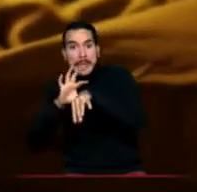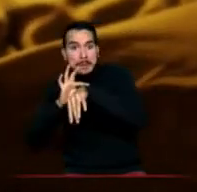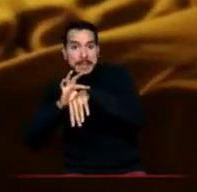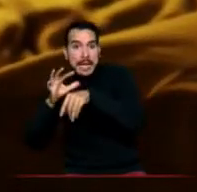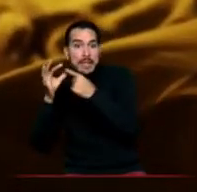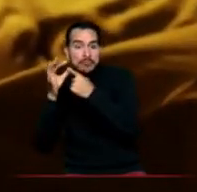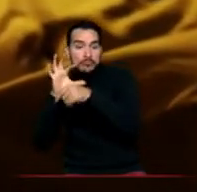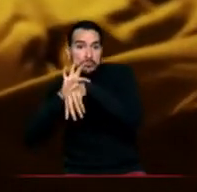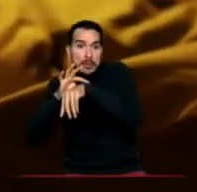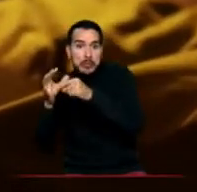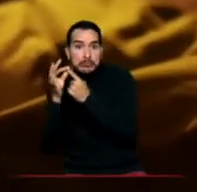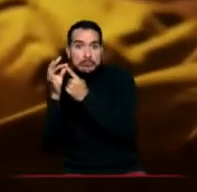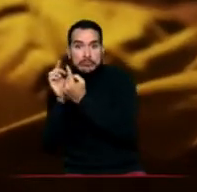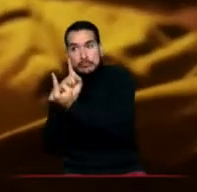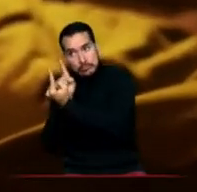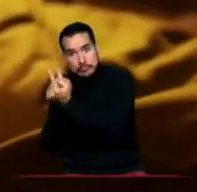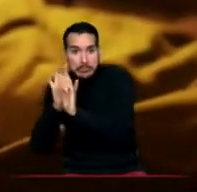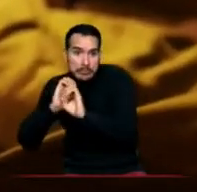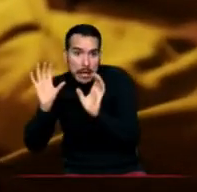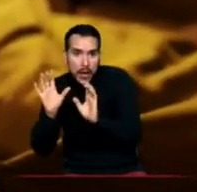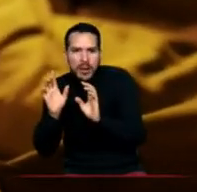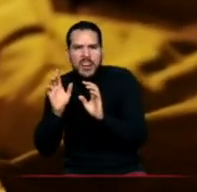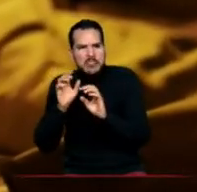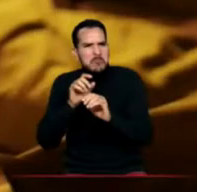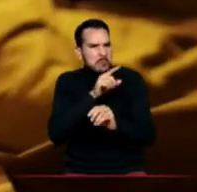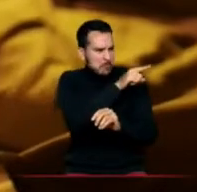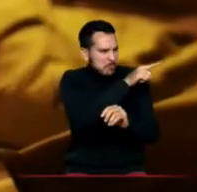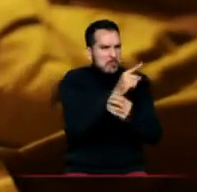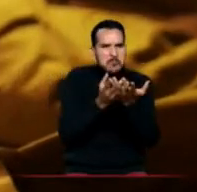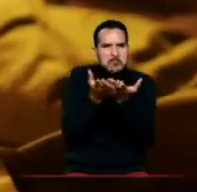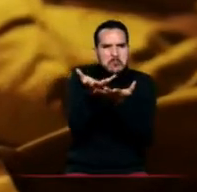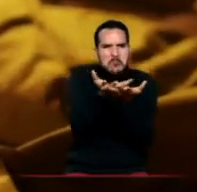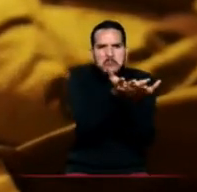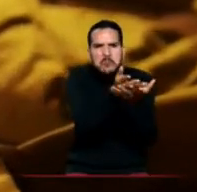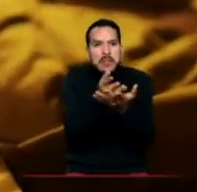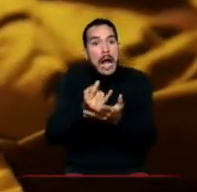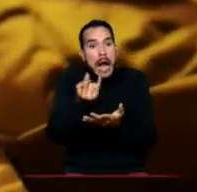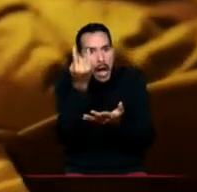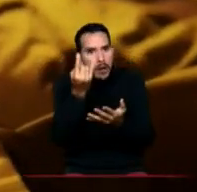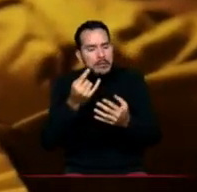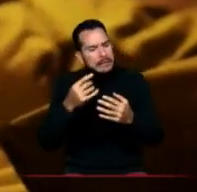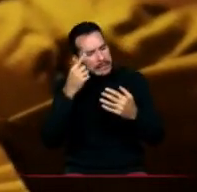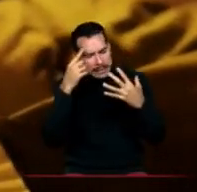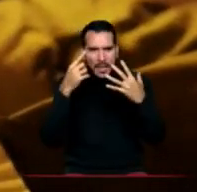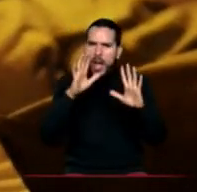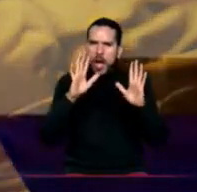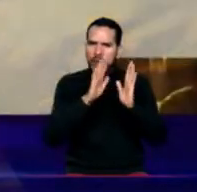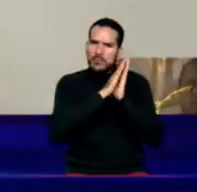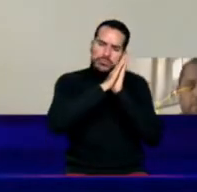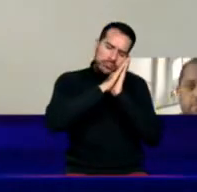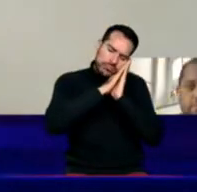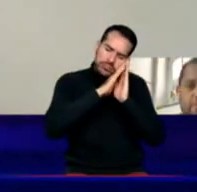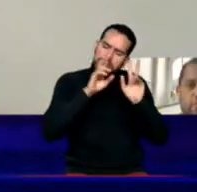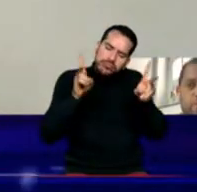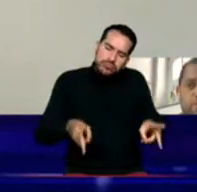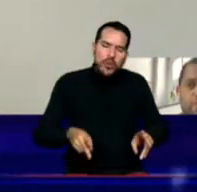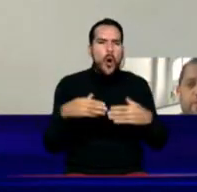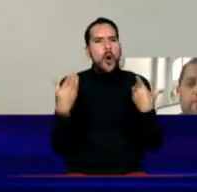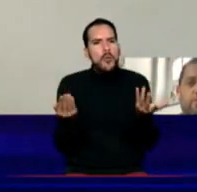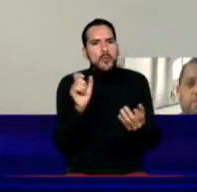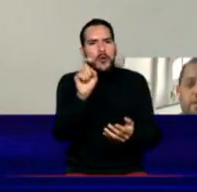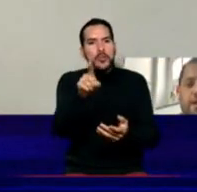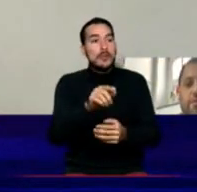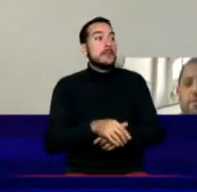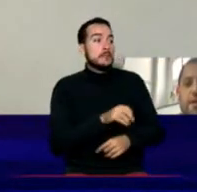consejos podemos darle a nuestros usuarios para que duerman mejor? Bueno, lo primero es no automedicarnos. Es muy, muy importante